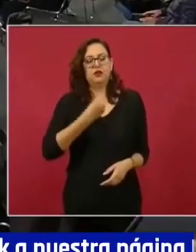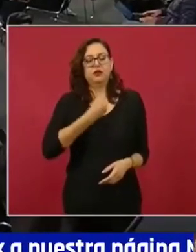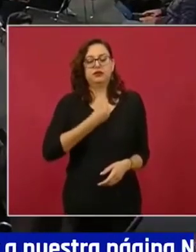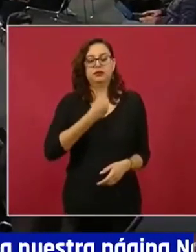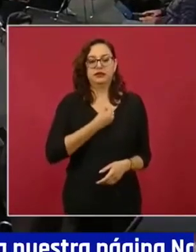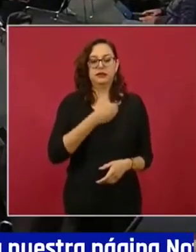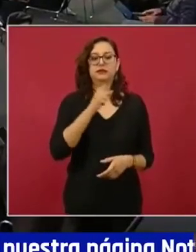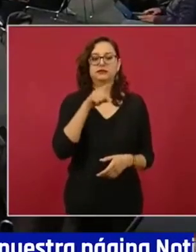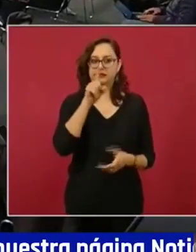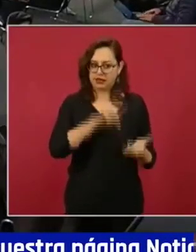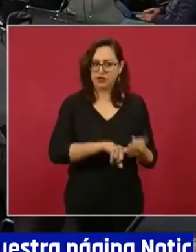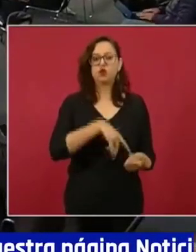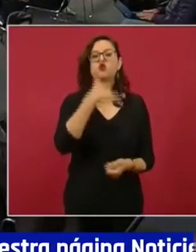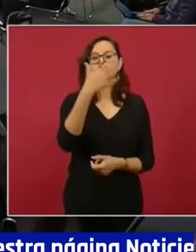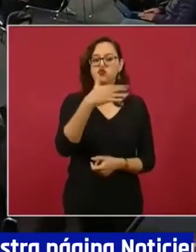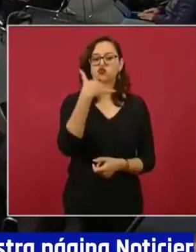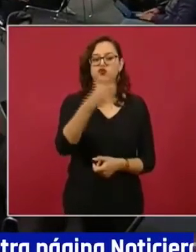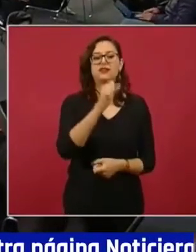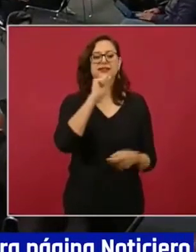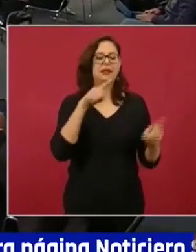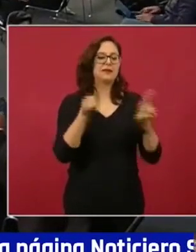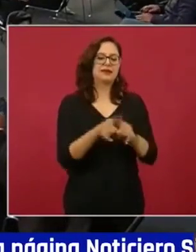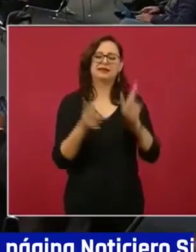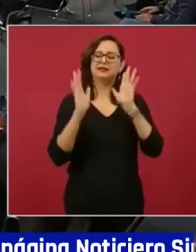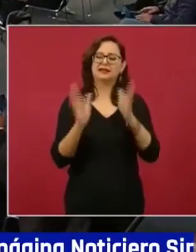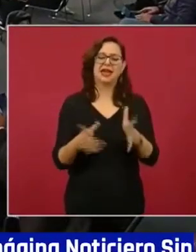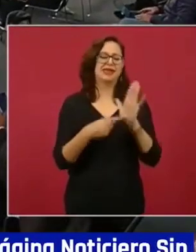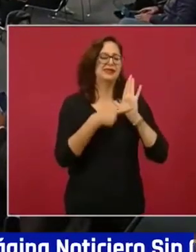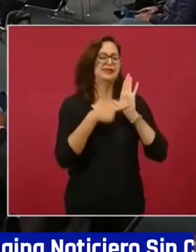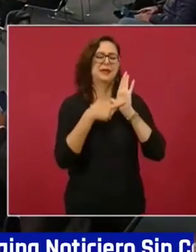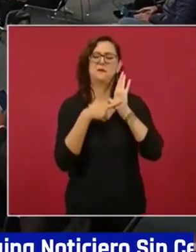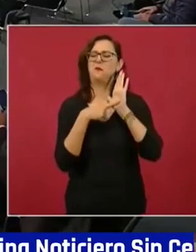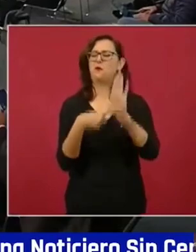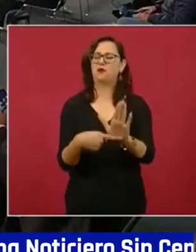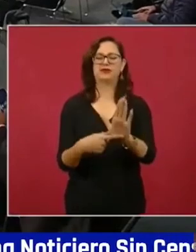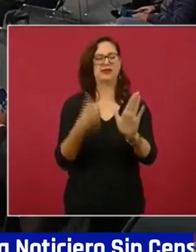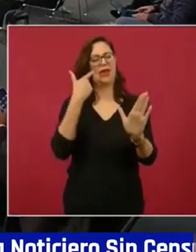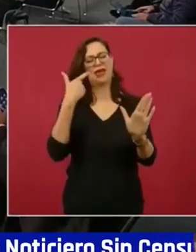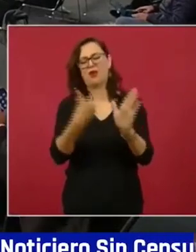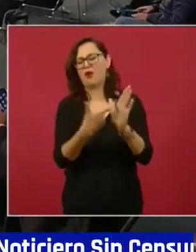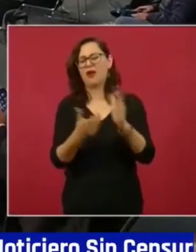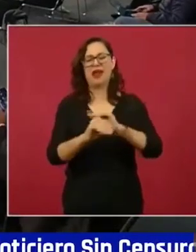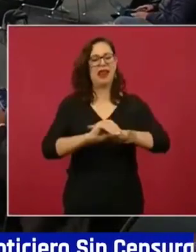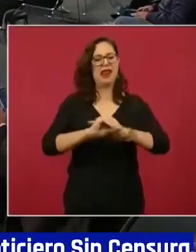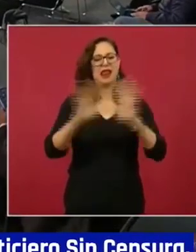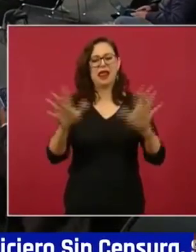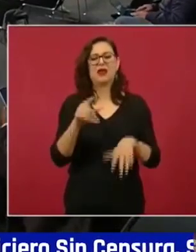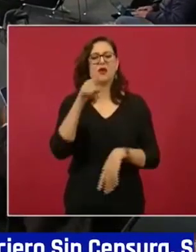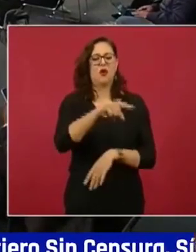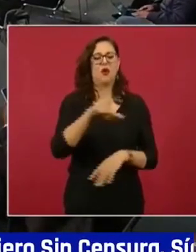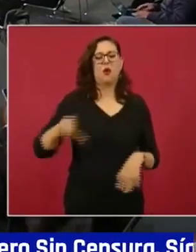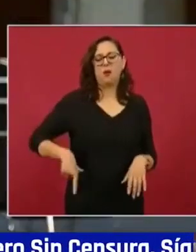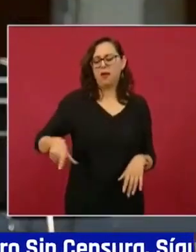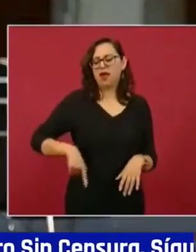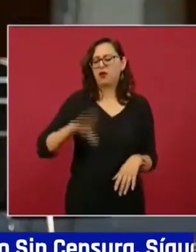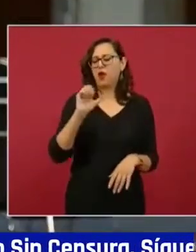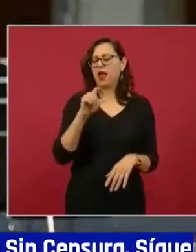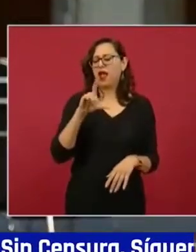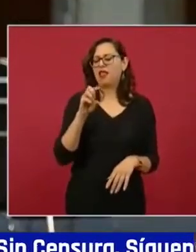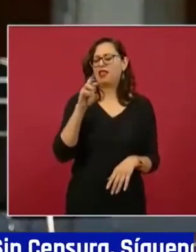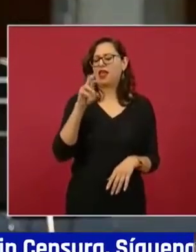tiene casos de corrupción y ya está sumamente demostrado cómo su gobierno se alió con distintos cárteles del narcotráfico